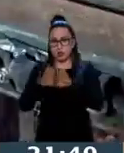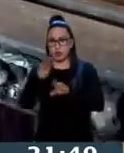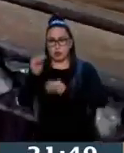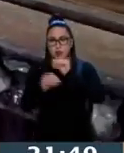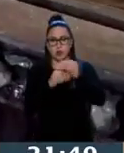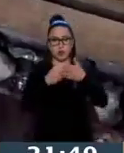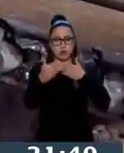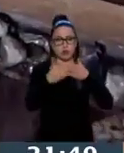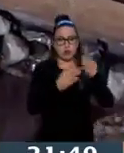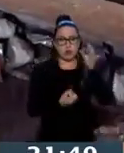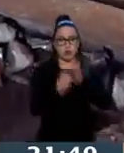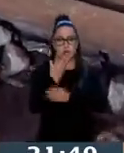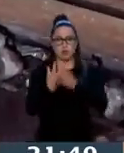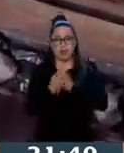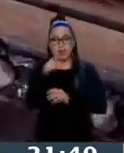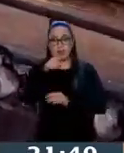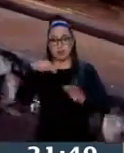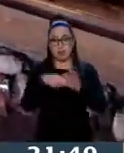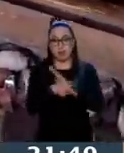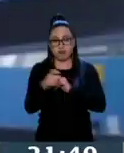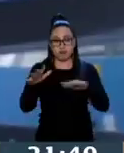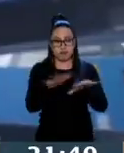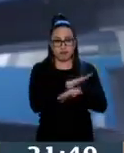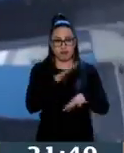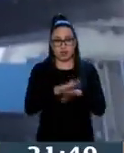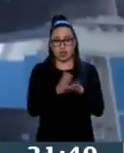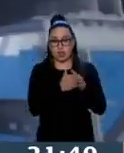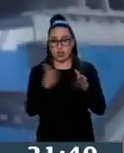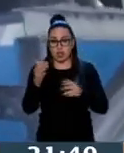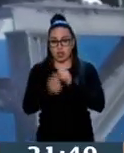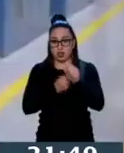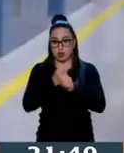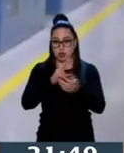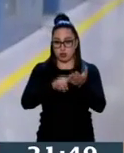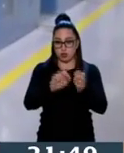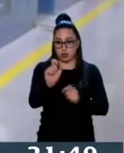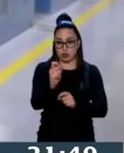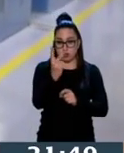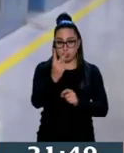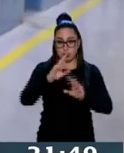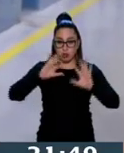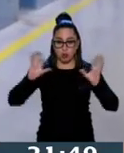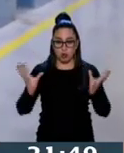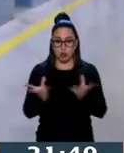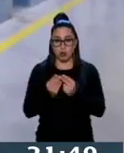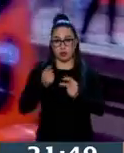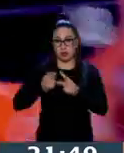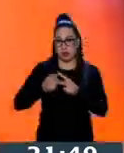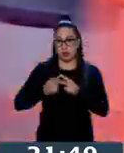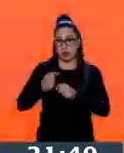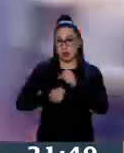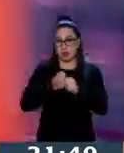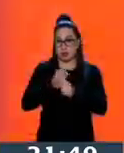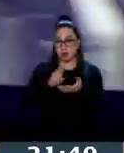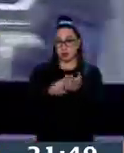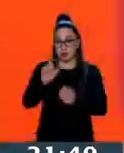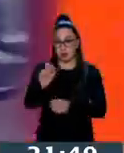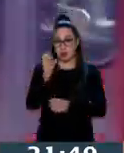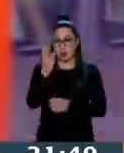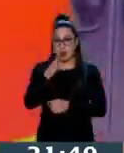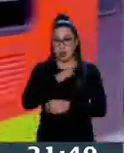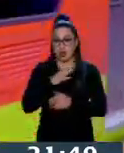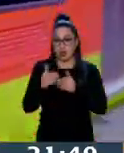este sistema de transporte. Solo entre 2022 y lo presupuestado para este 2023, hay